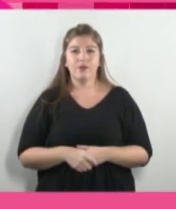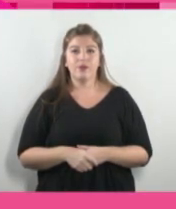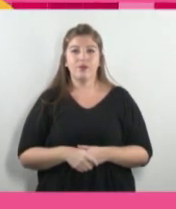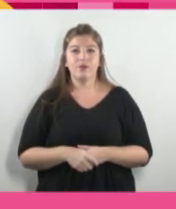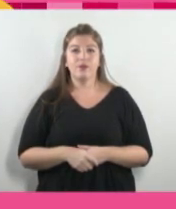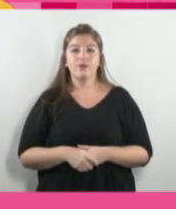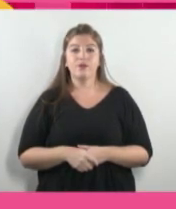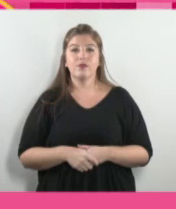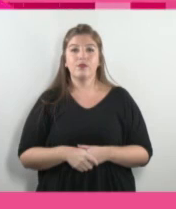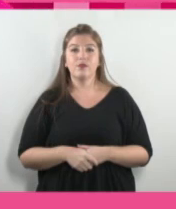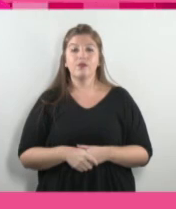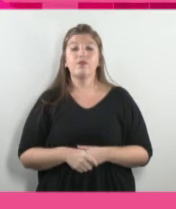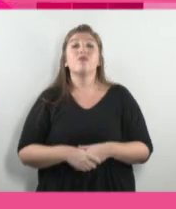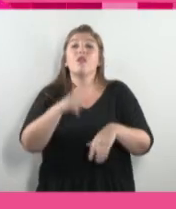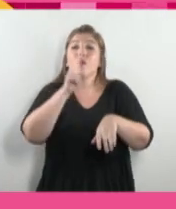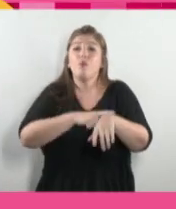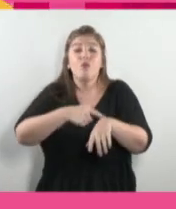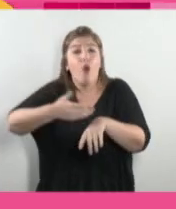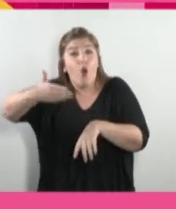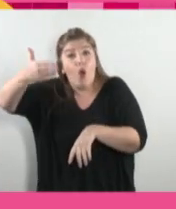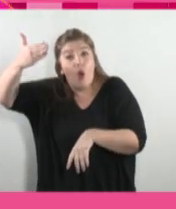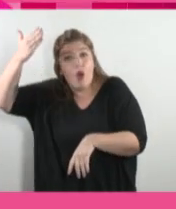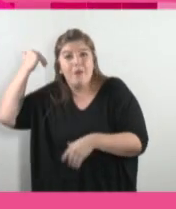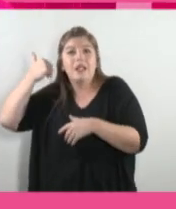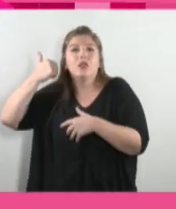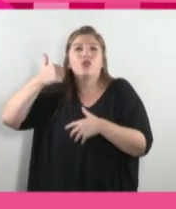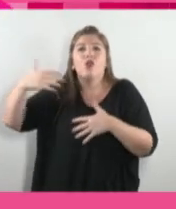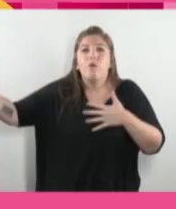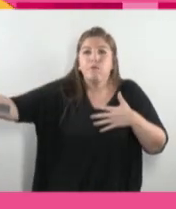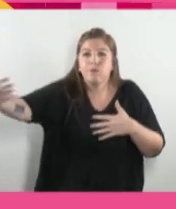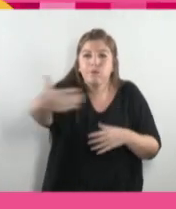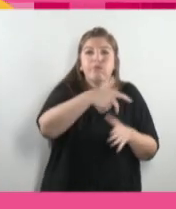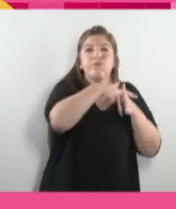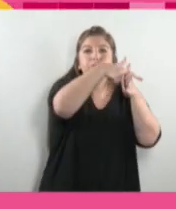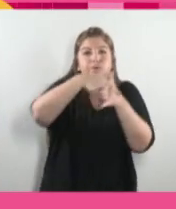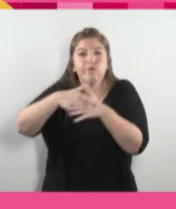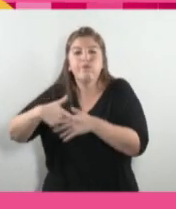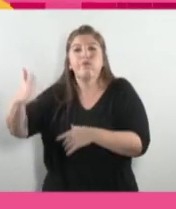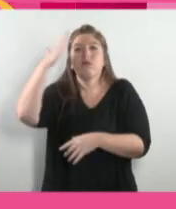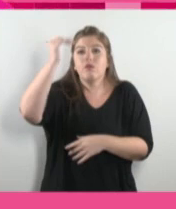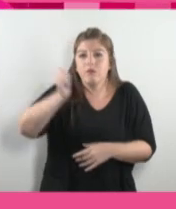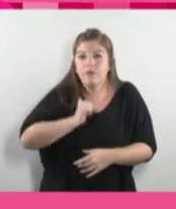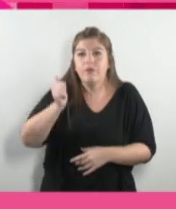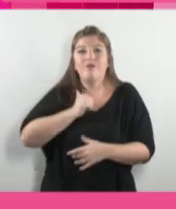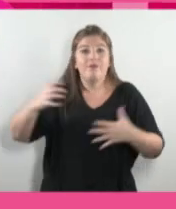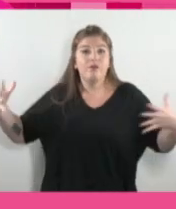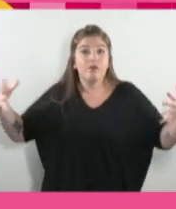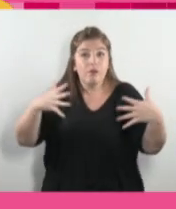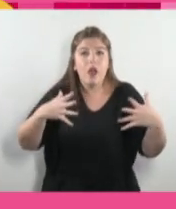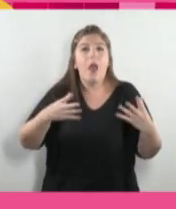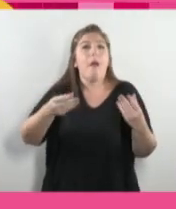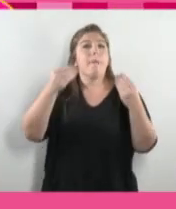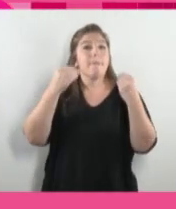Se empezó en aquel entonces a rejuntar caballada y reunir la milicada teniéndole en el cantón para